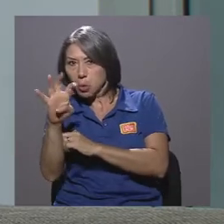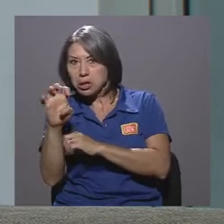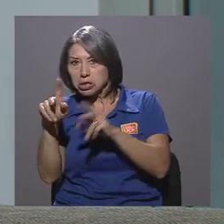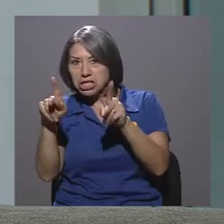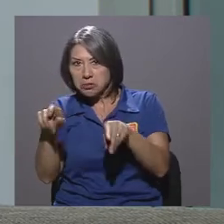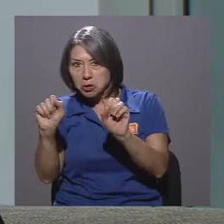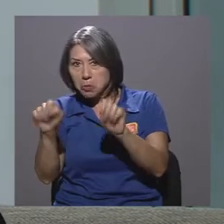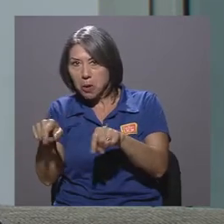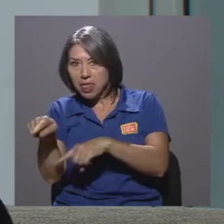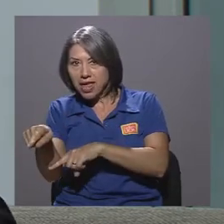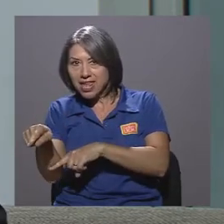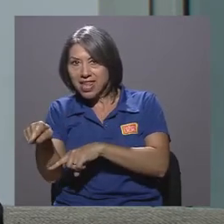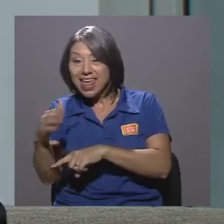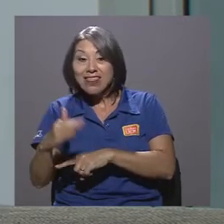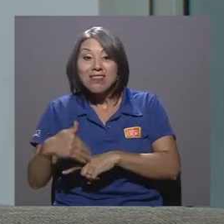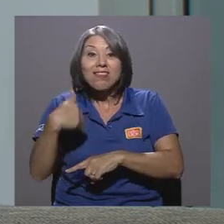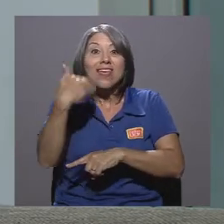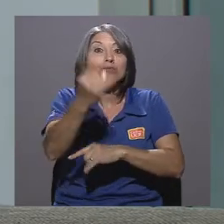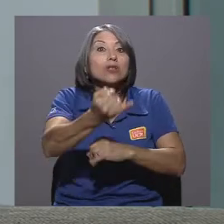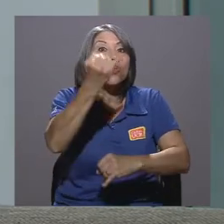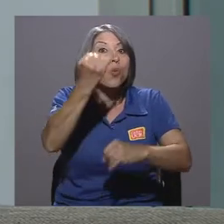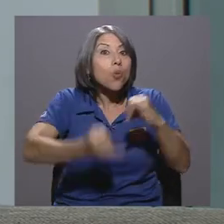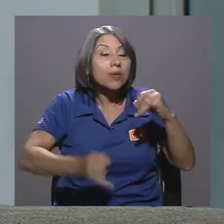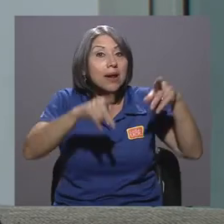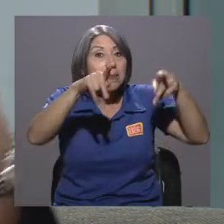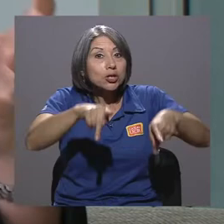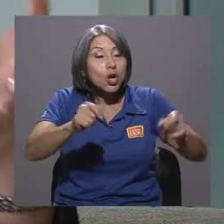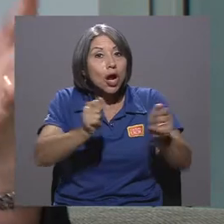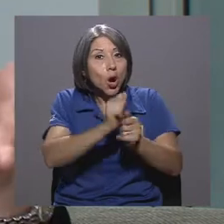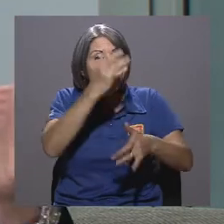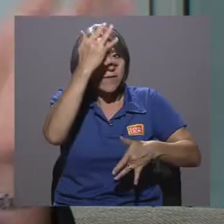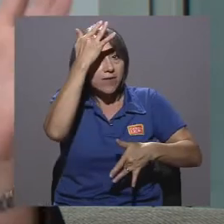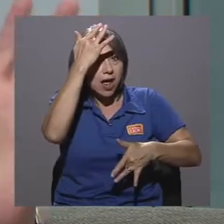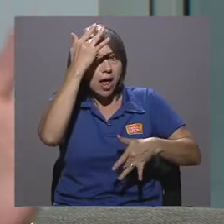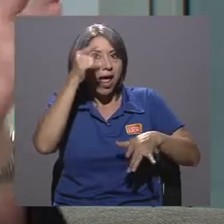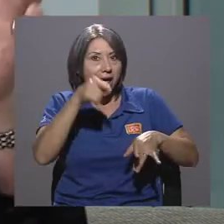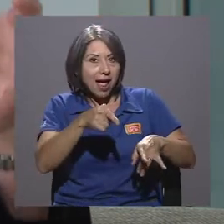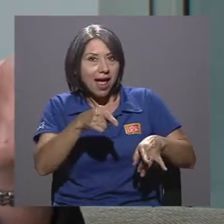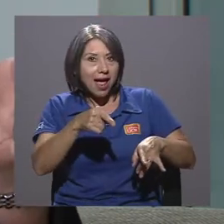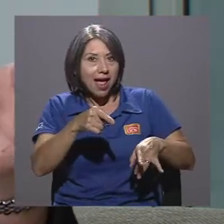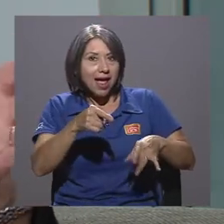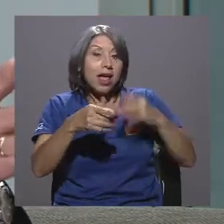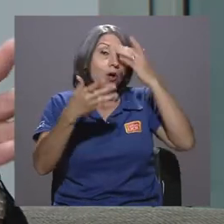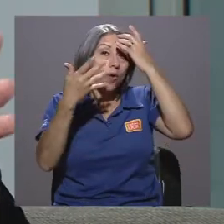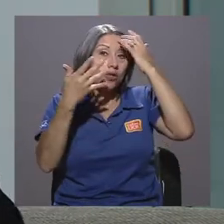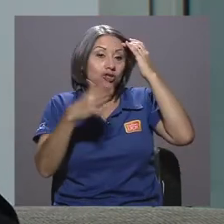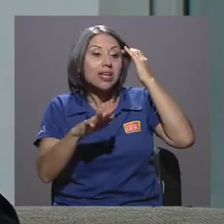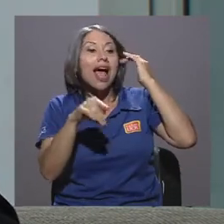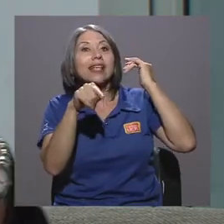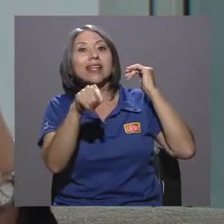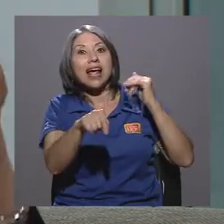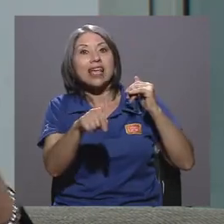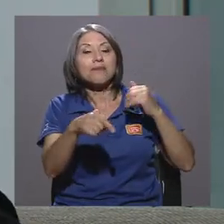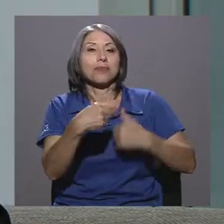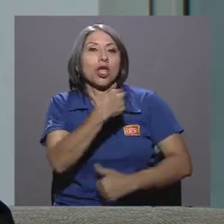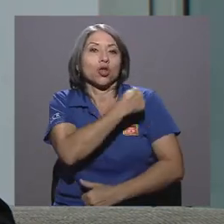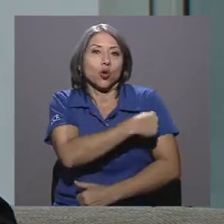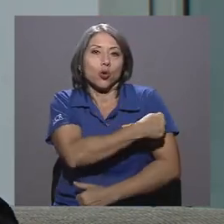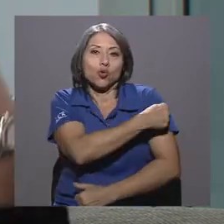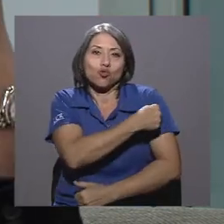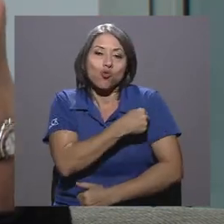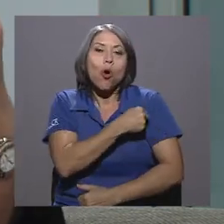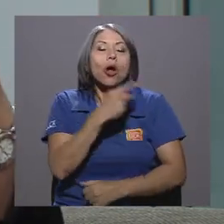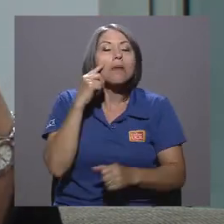Posteriormente hace descenso a la persona que está asintomática respiratoria. Y ahora, a continuación, cuando usted los tiene ahí, Cruz Roja llega a hacer